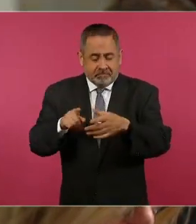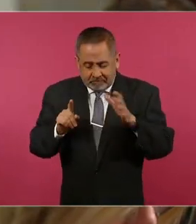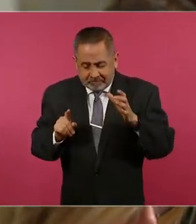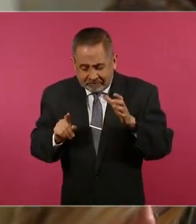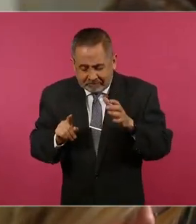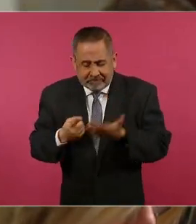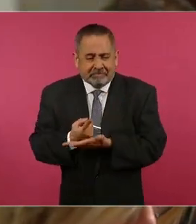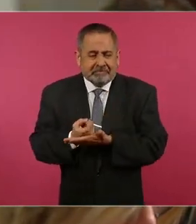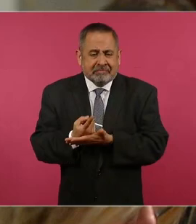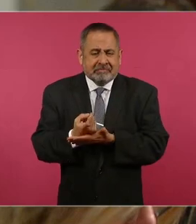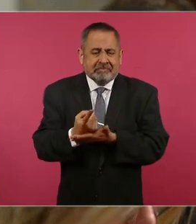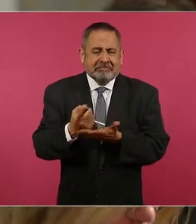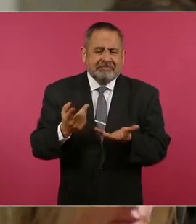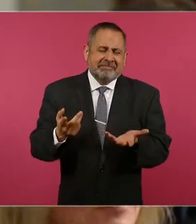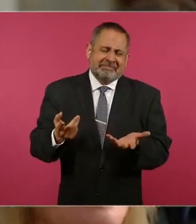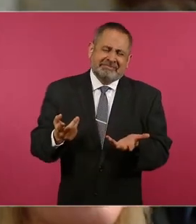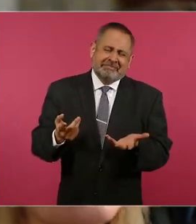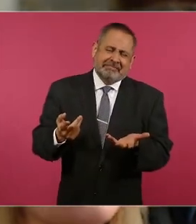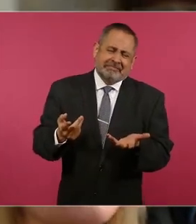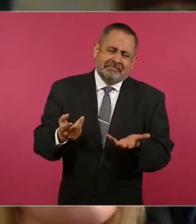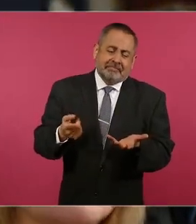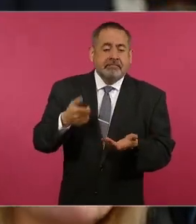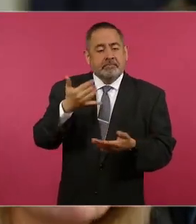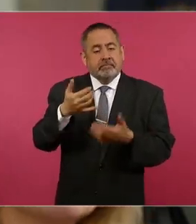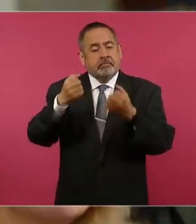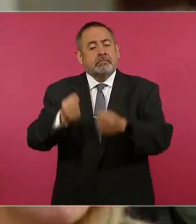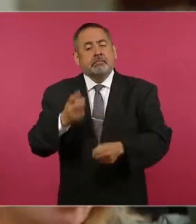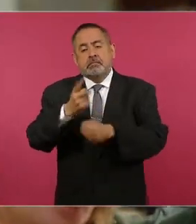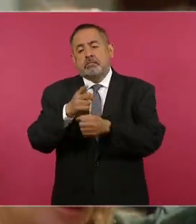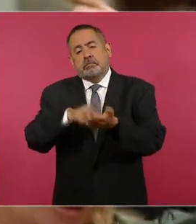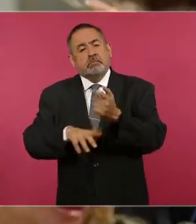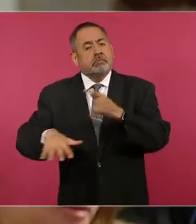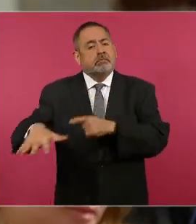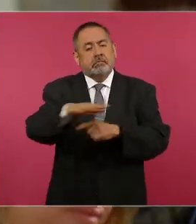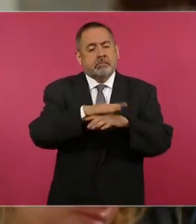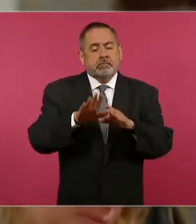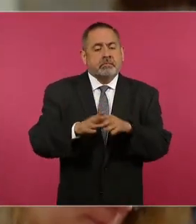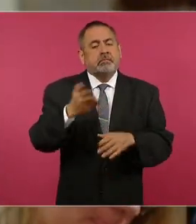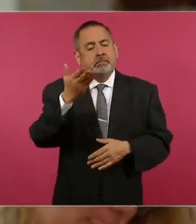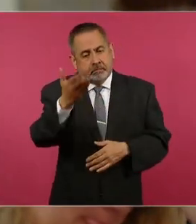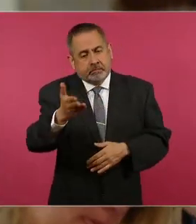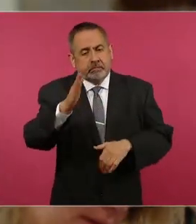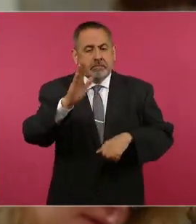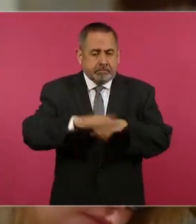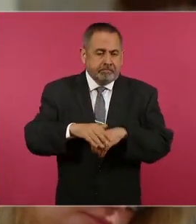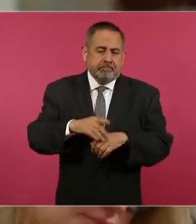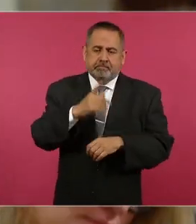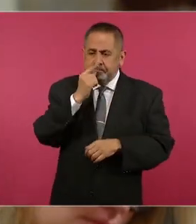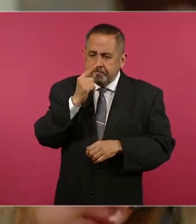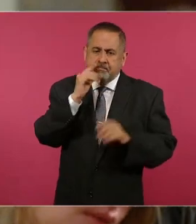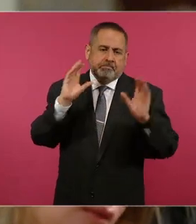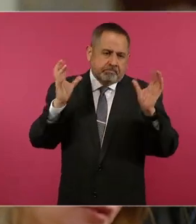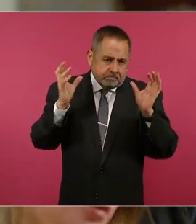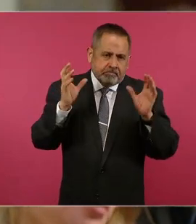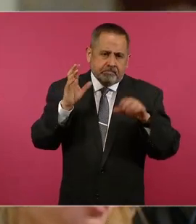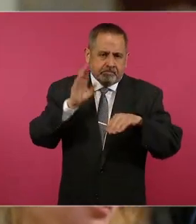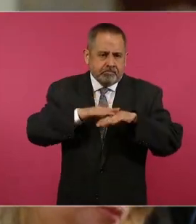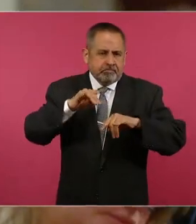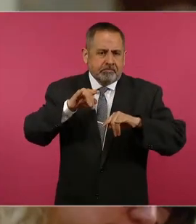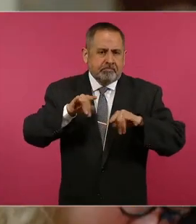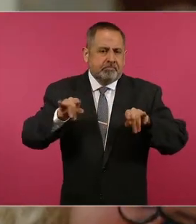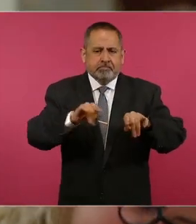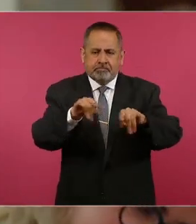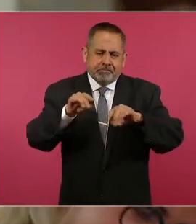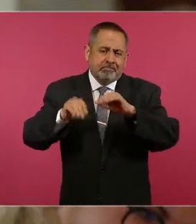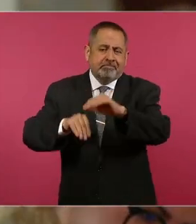algunos gusanitos y en cuanto a seguridad pública se refiere le piden más unidades policíacas ya que con